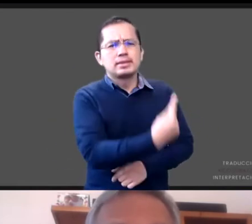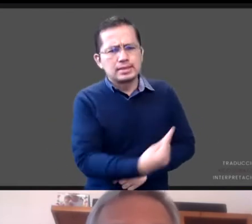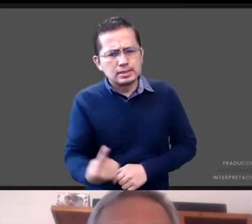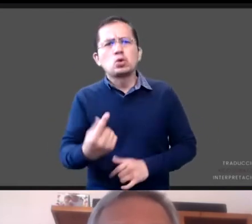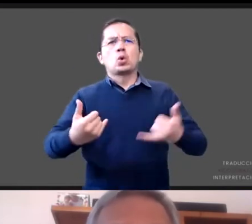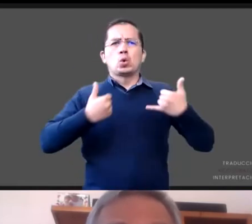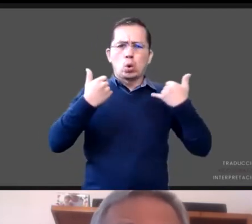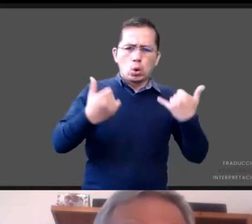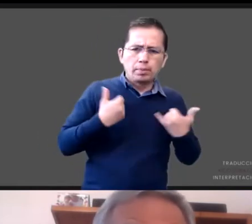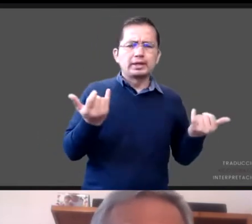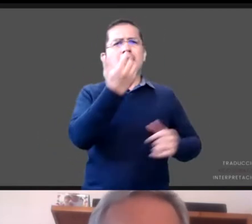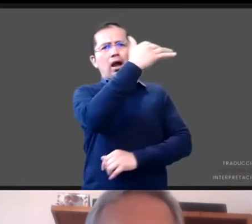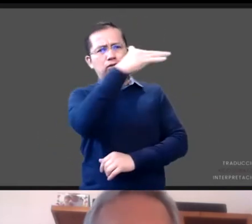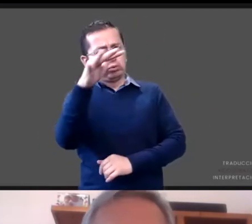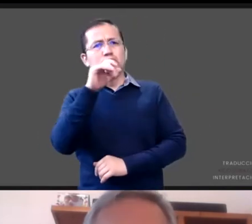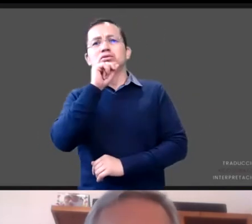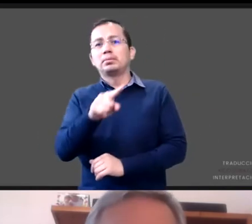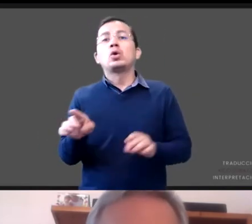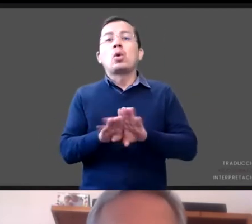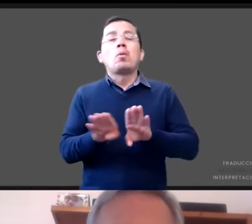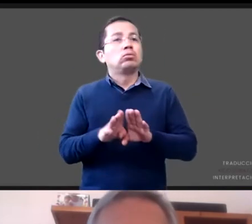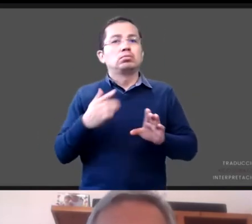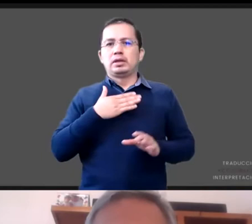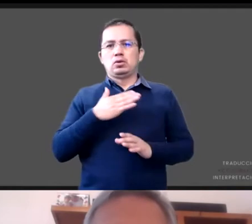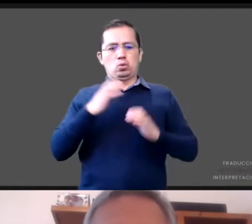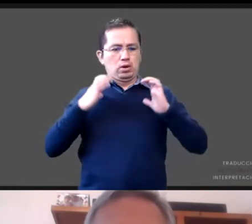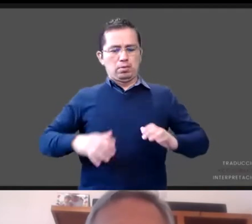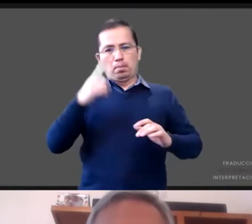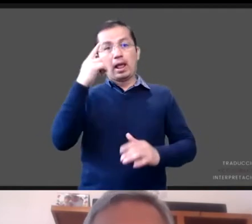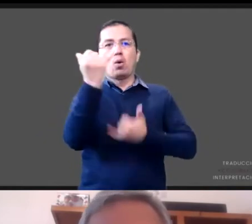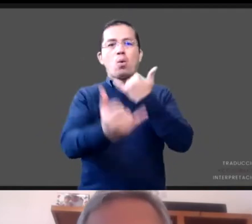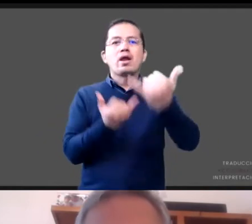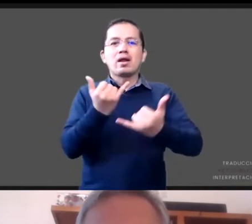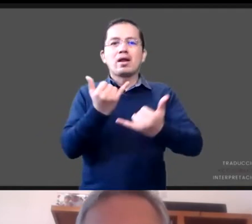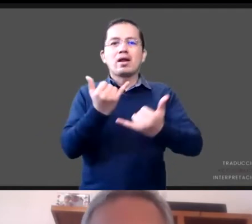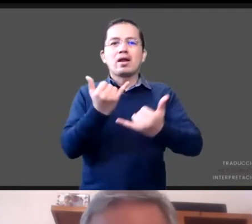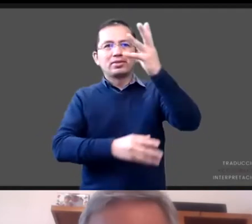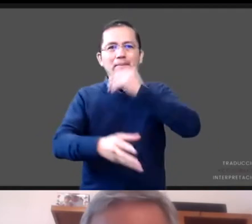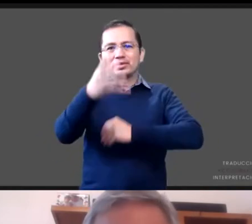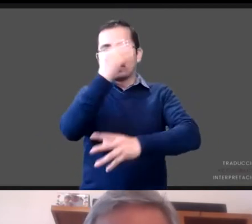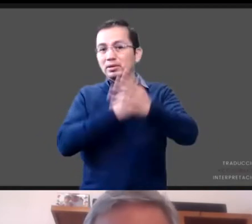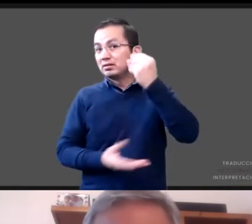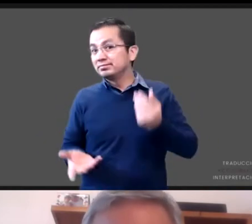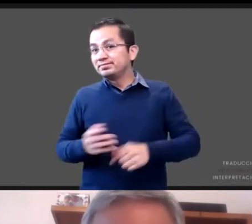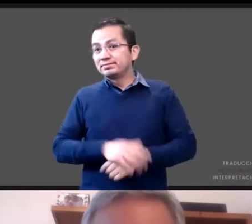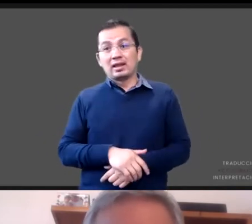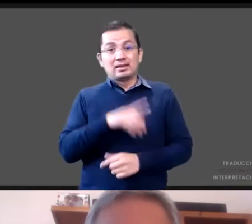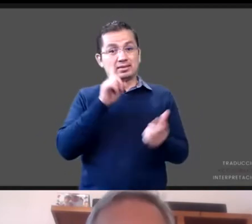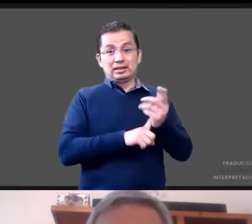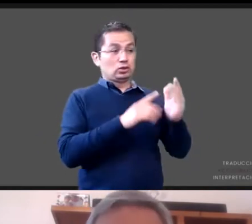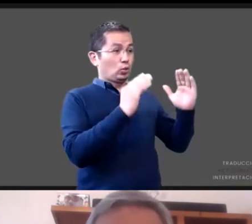adultos, a través del juego. Y la casa debería de haber sido, o seguir siendo, porque esto continúa,